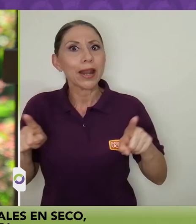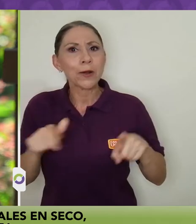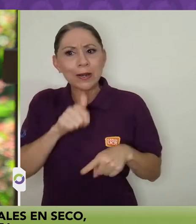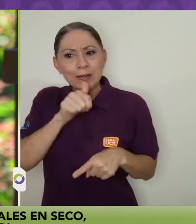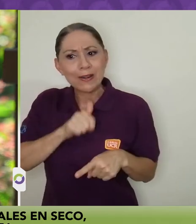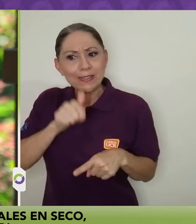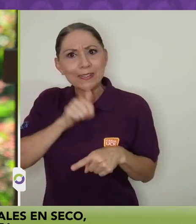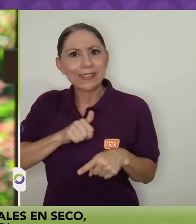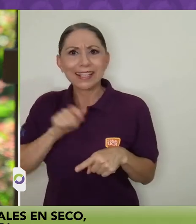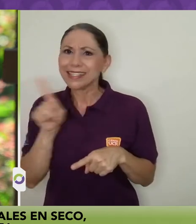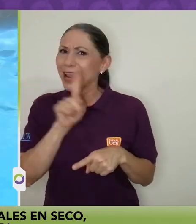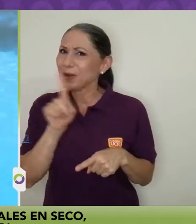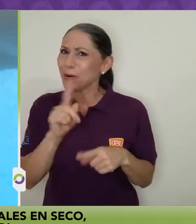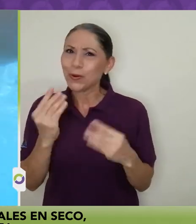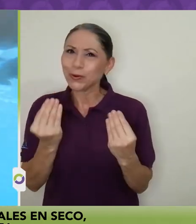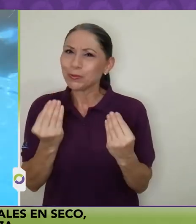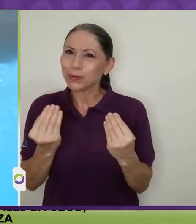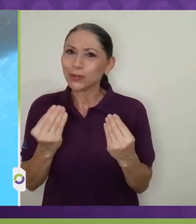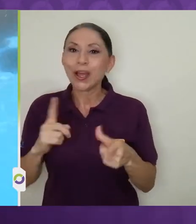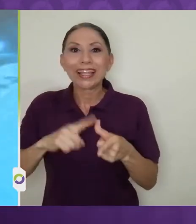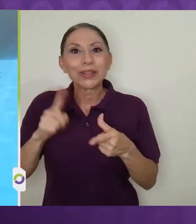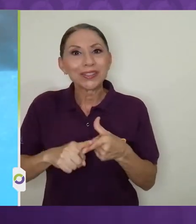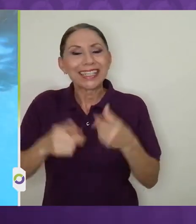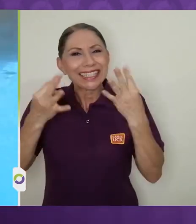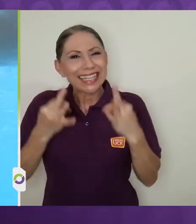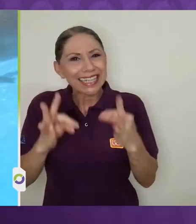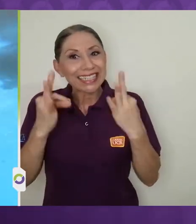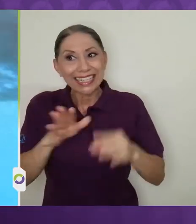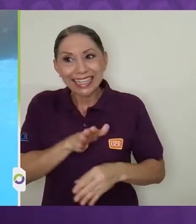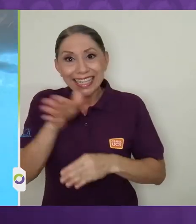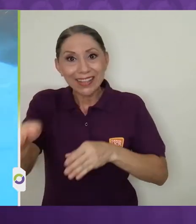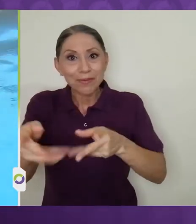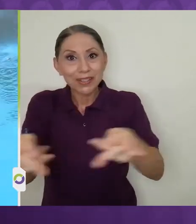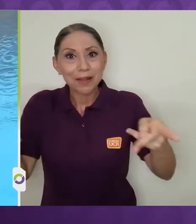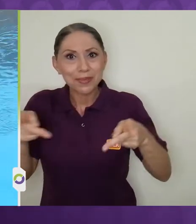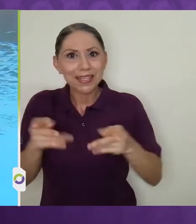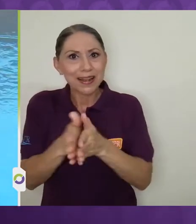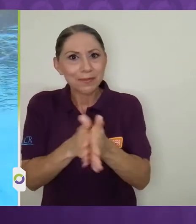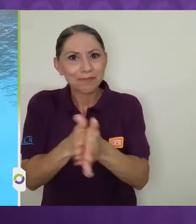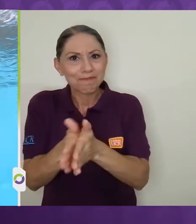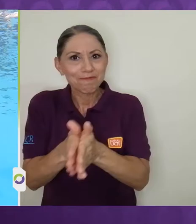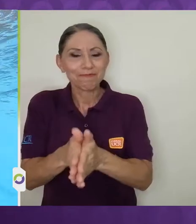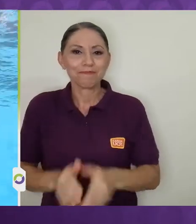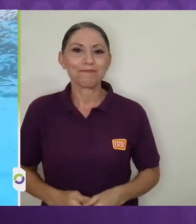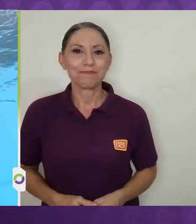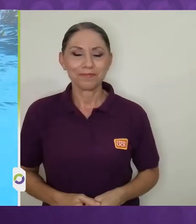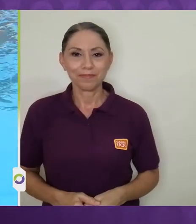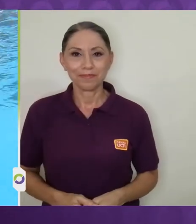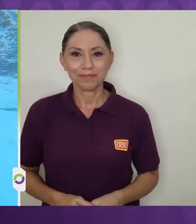no tanto. Entonces, eso, intentar sacar cada día que íbamos.